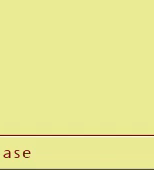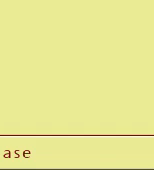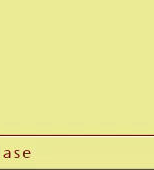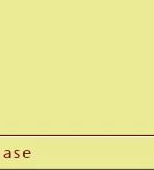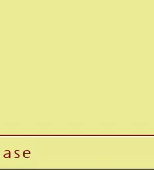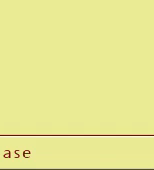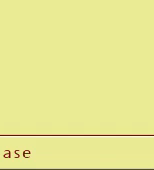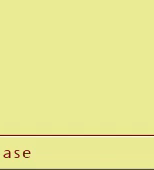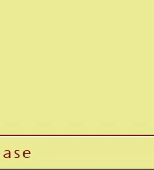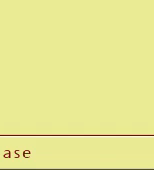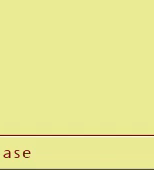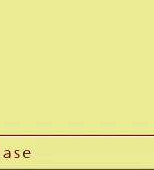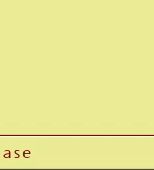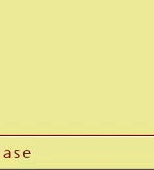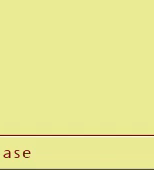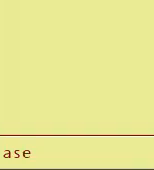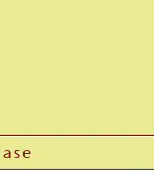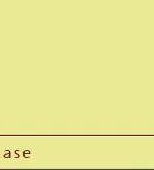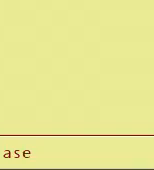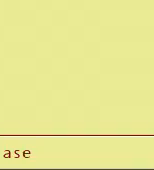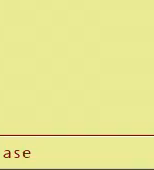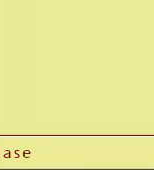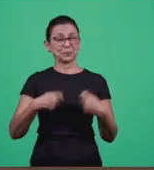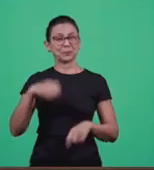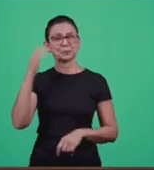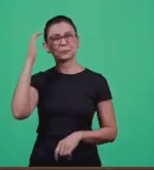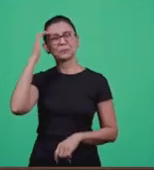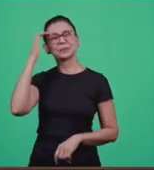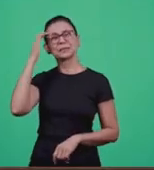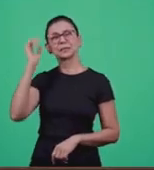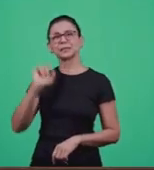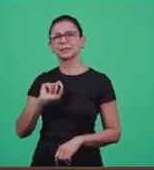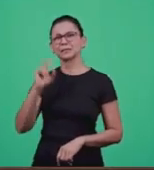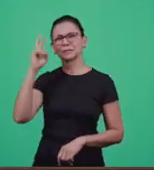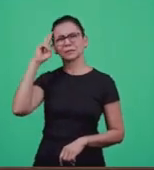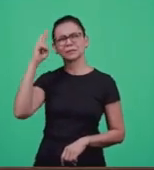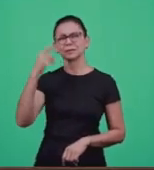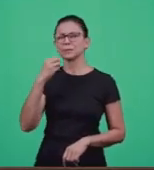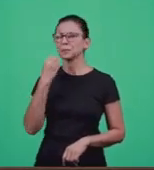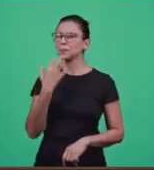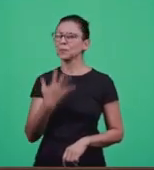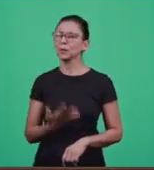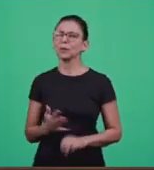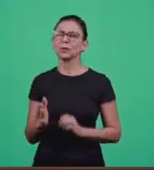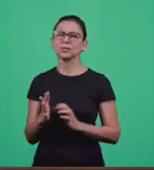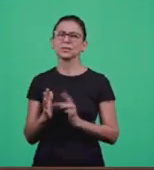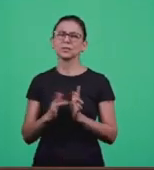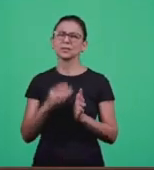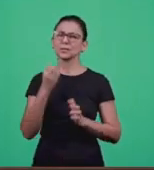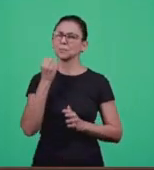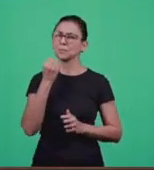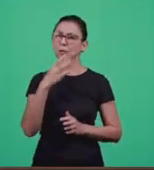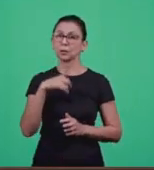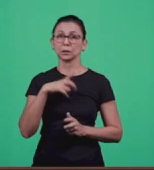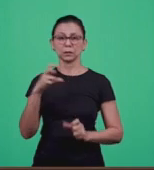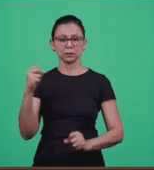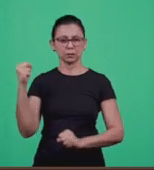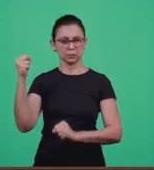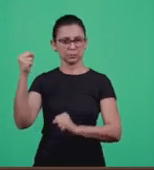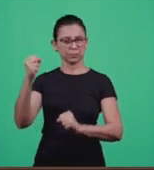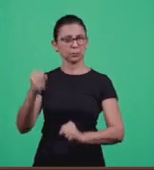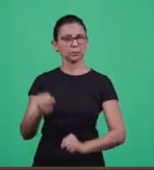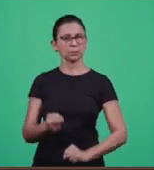impresionados con la abundancia del Señor. Intermediarios, necesitamos siempre entender que Dios es